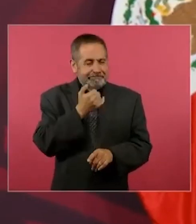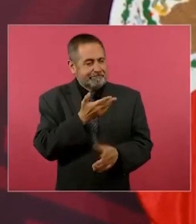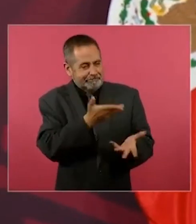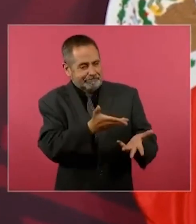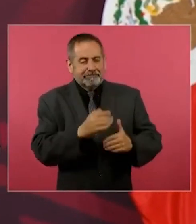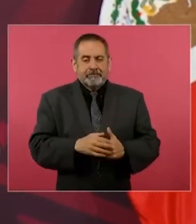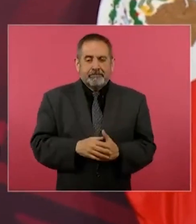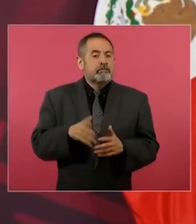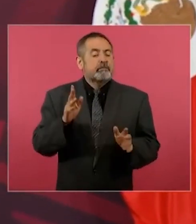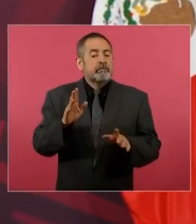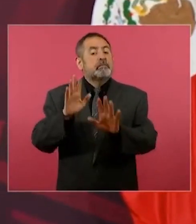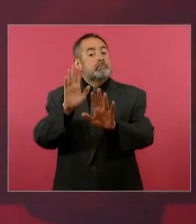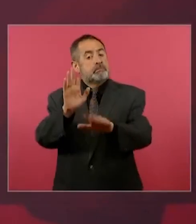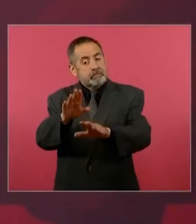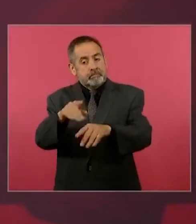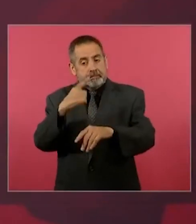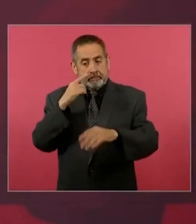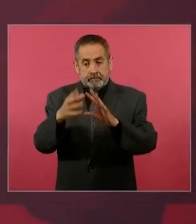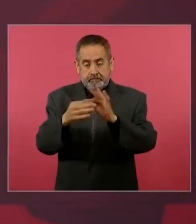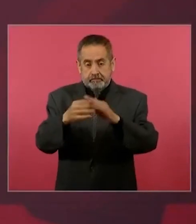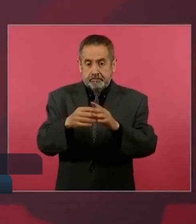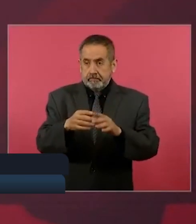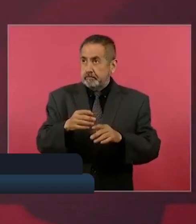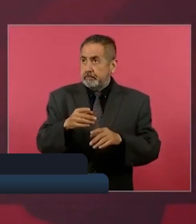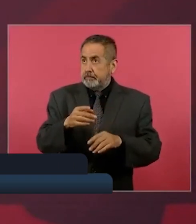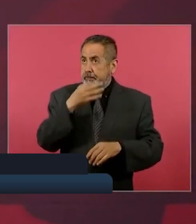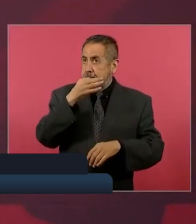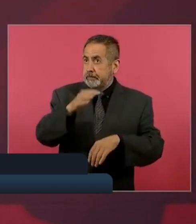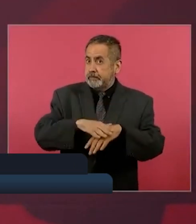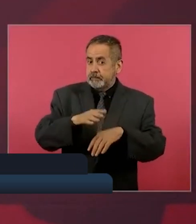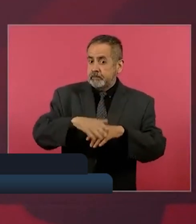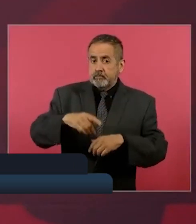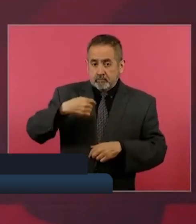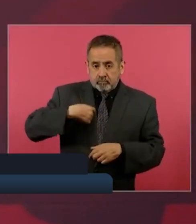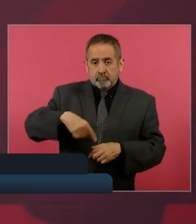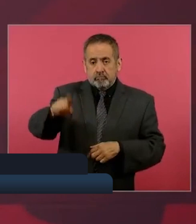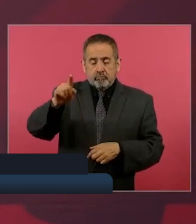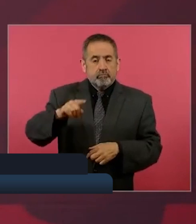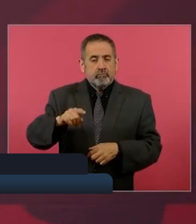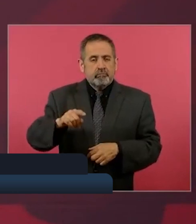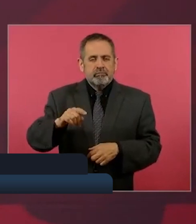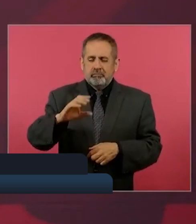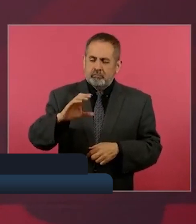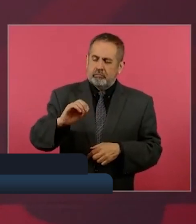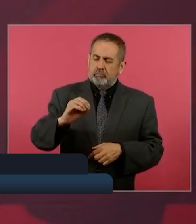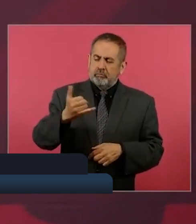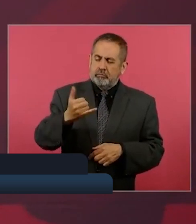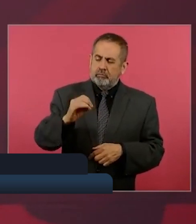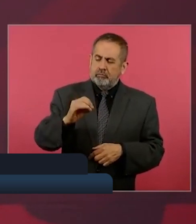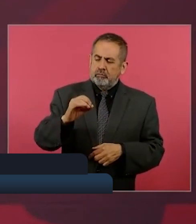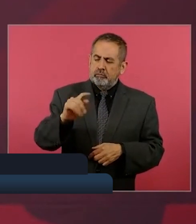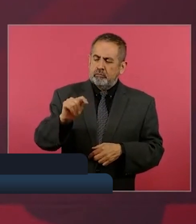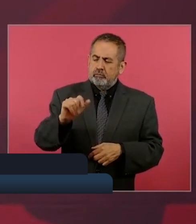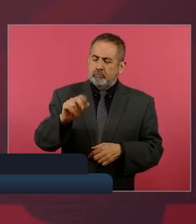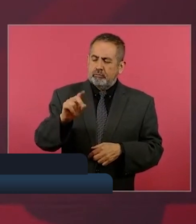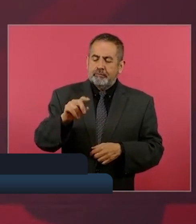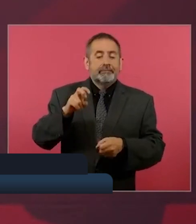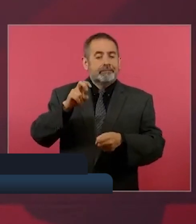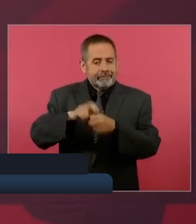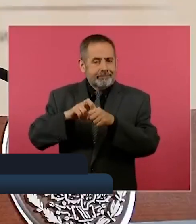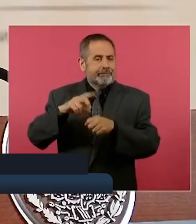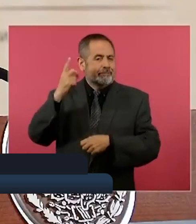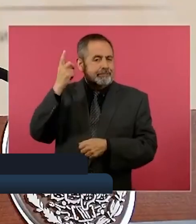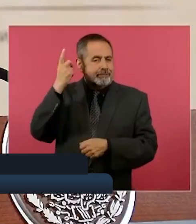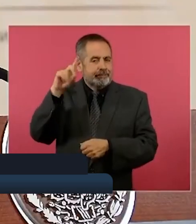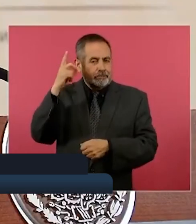por poco el aumento año con año pero la otra también es bien importante el tema de las pensiones hay que recordar que también hubo una reforma en el